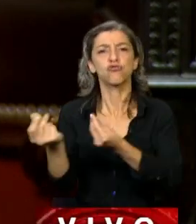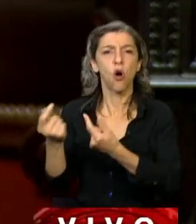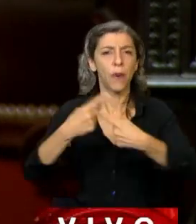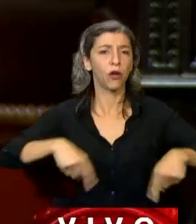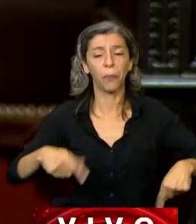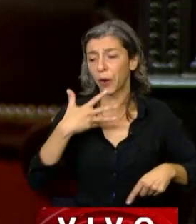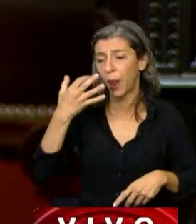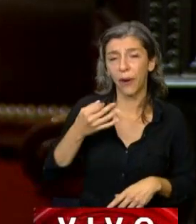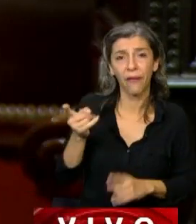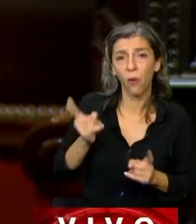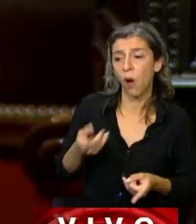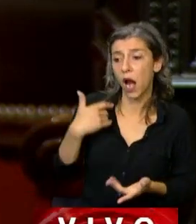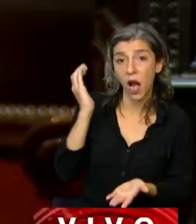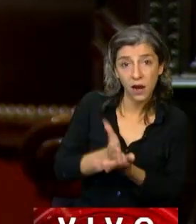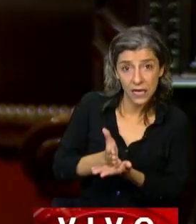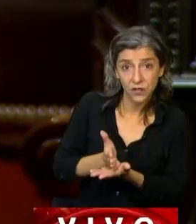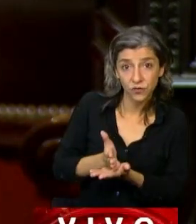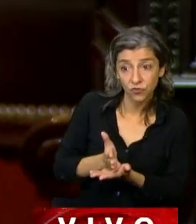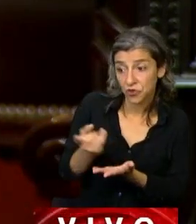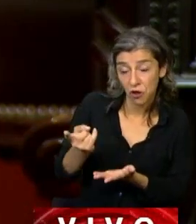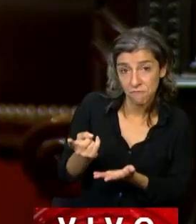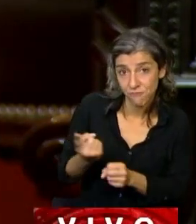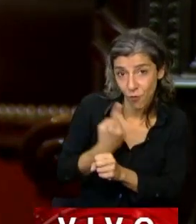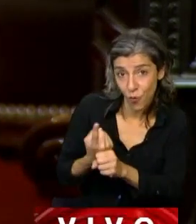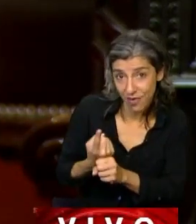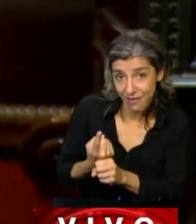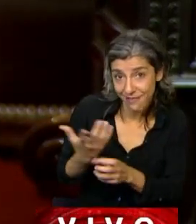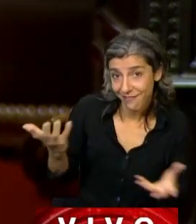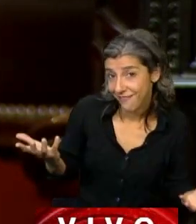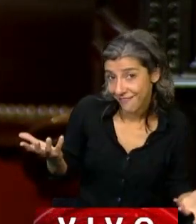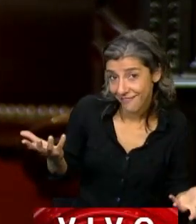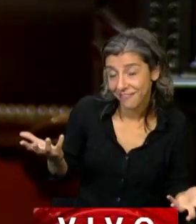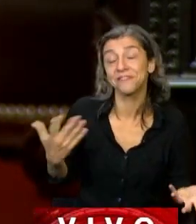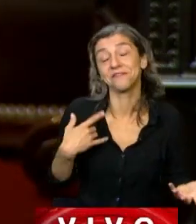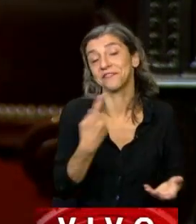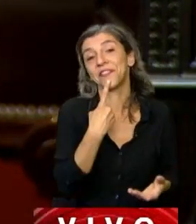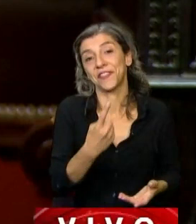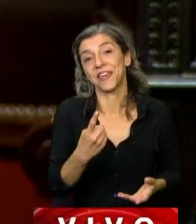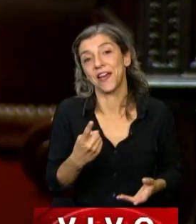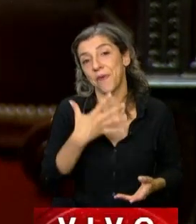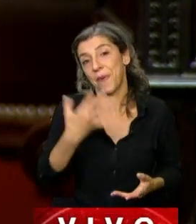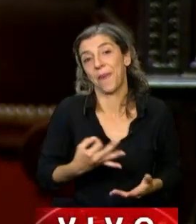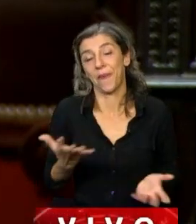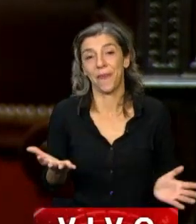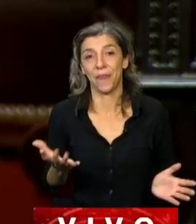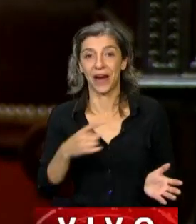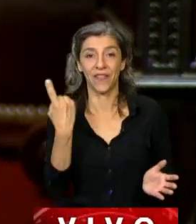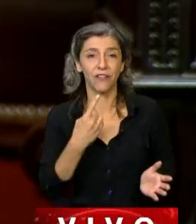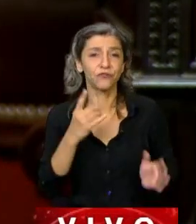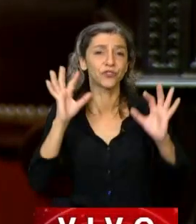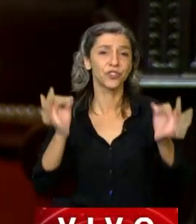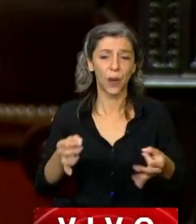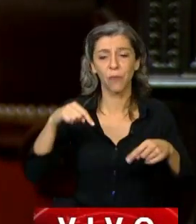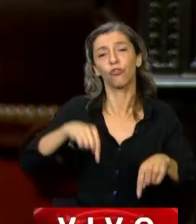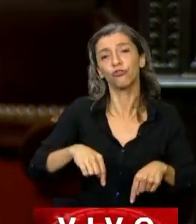para aplicar sanciones, ¿no? Digamos las cosas como son. Por más tolerancia que se